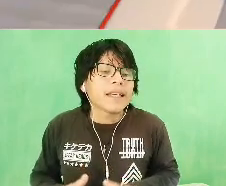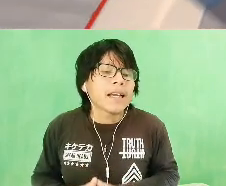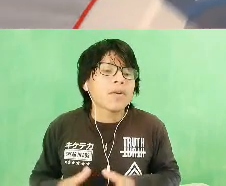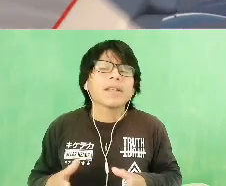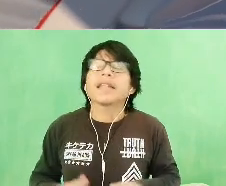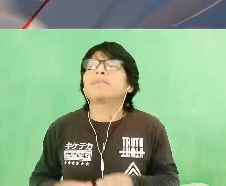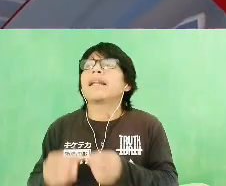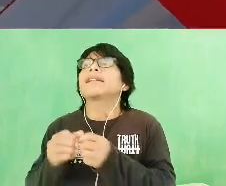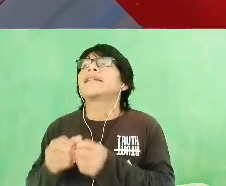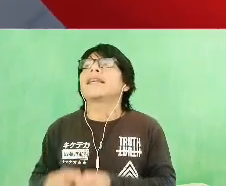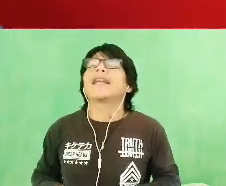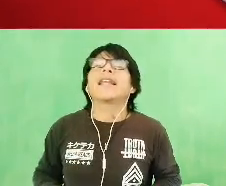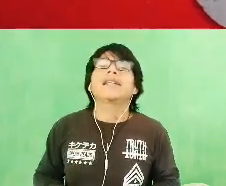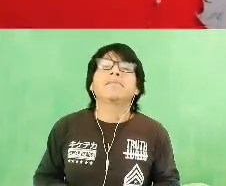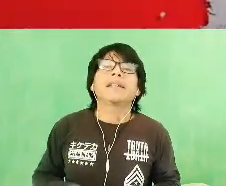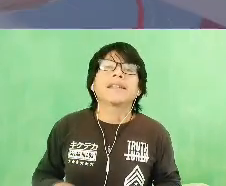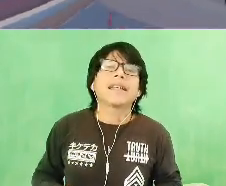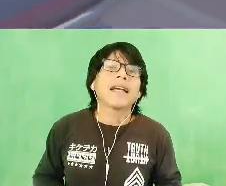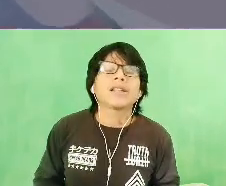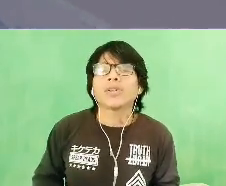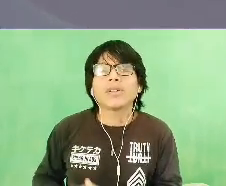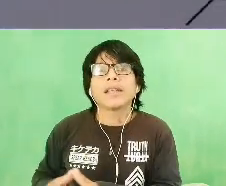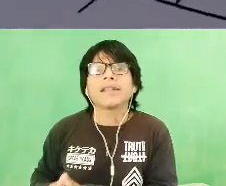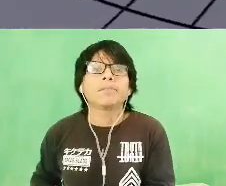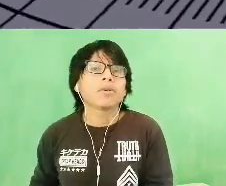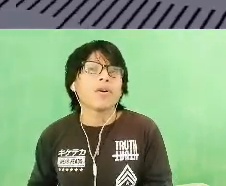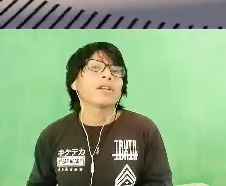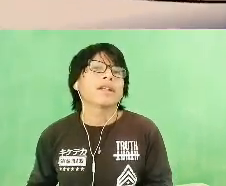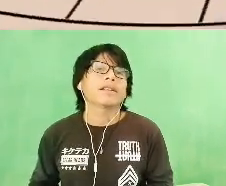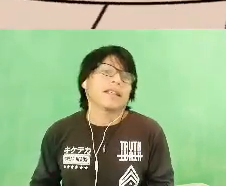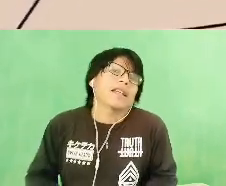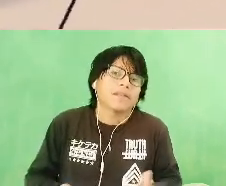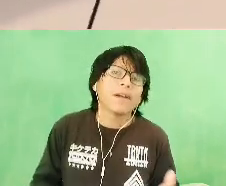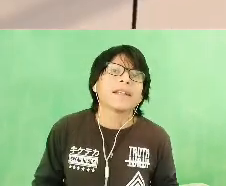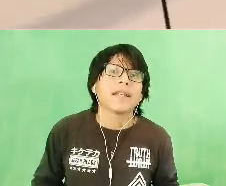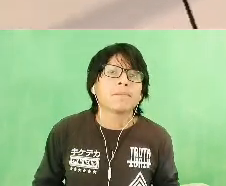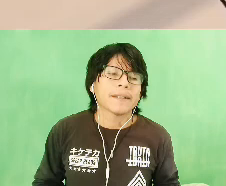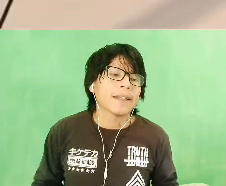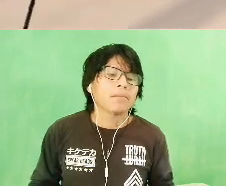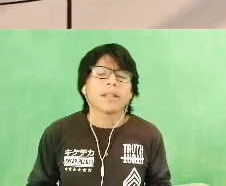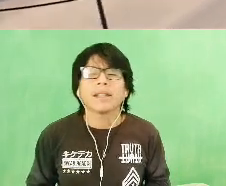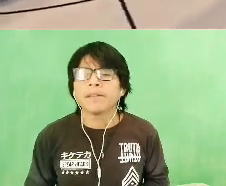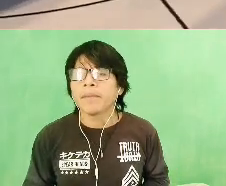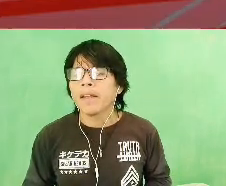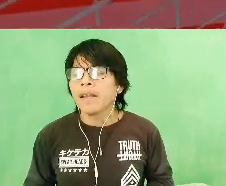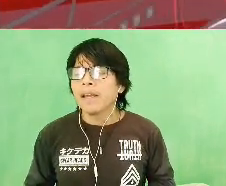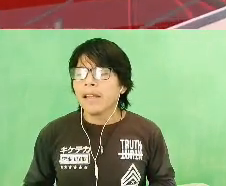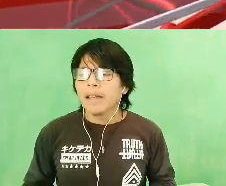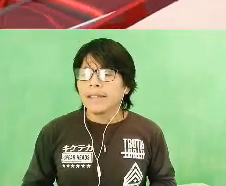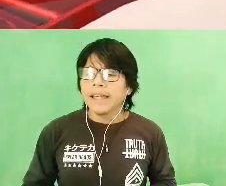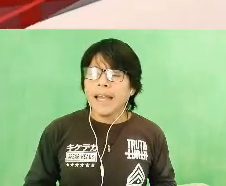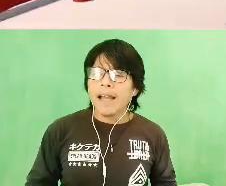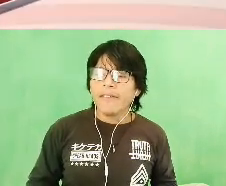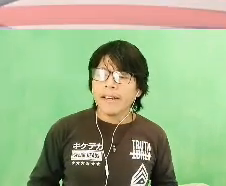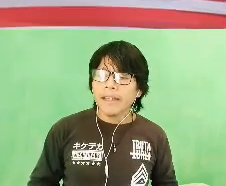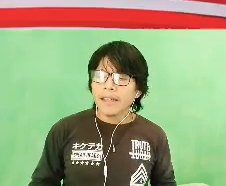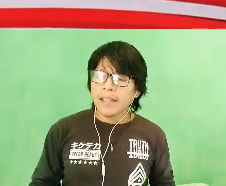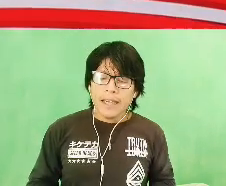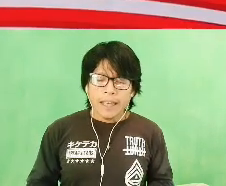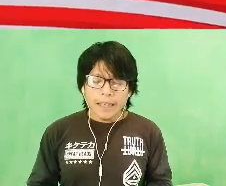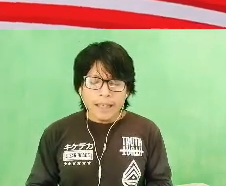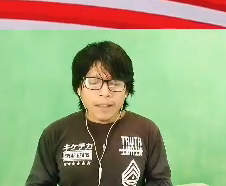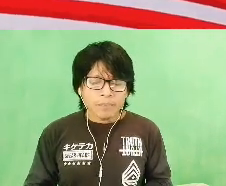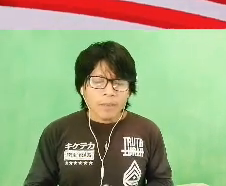todavía sigue con esa esperanza de que la investigación de Tim Golden, que es falsa prácticamente, sea